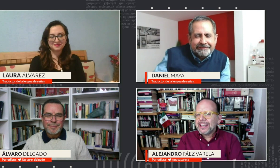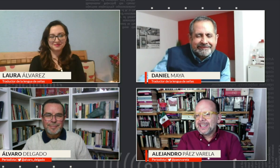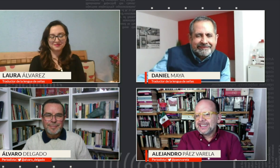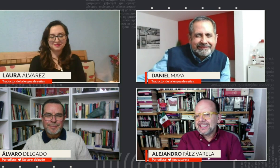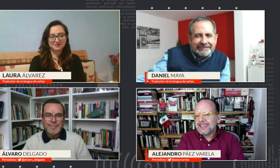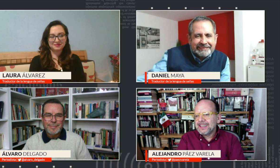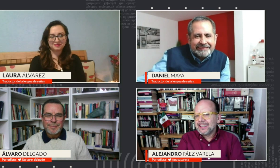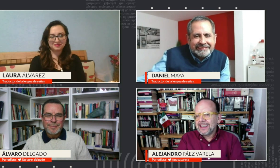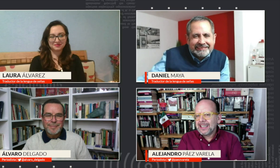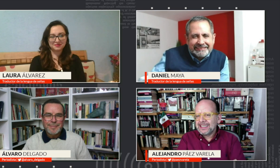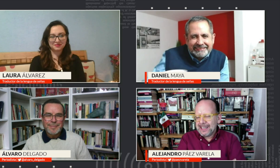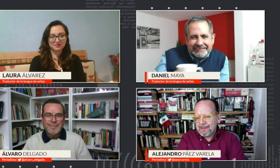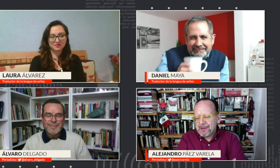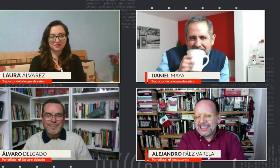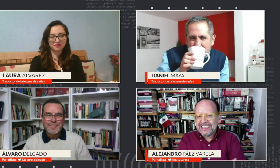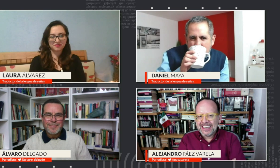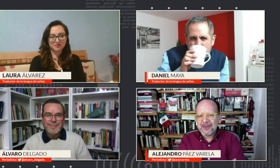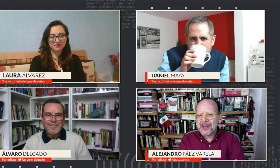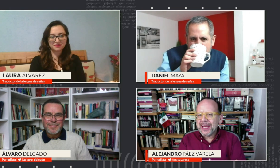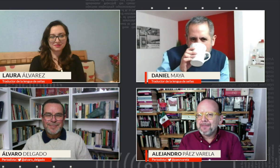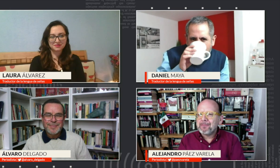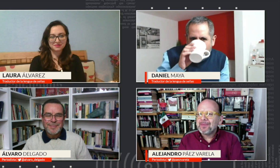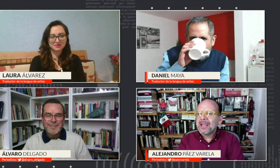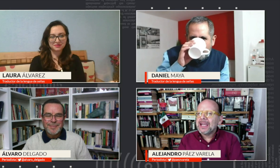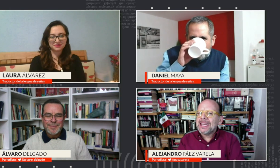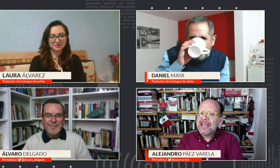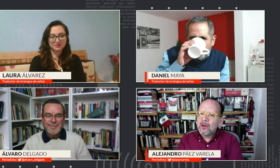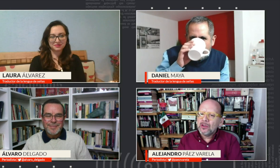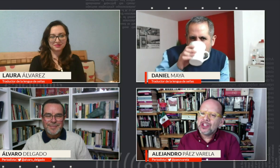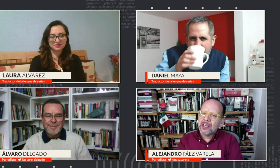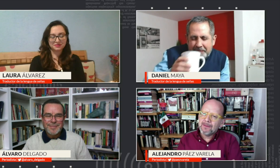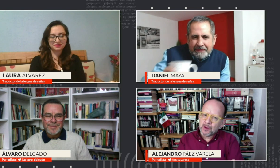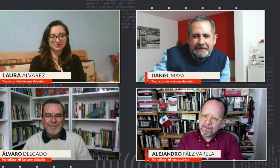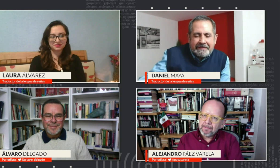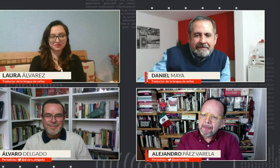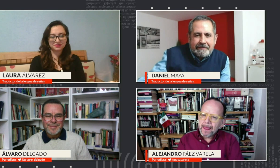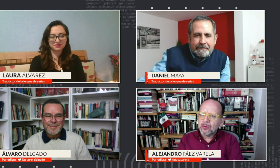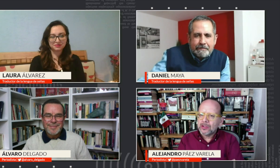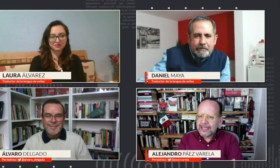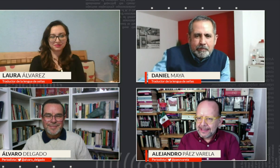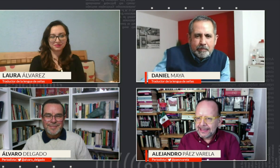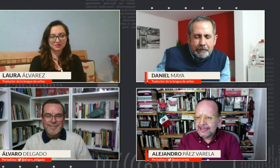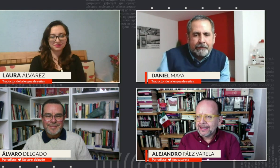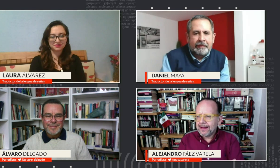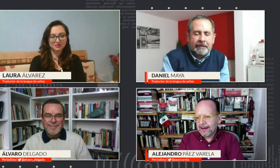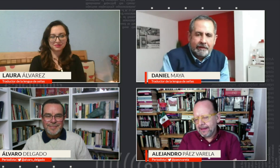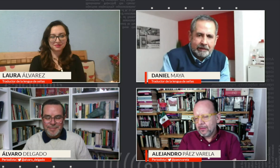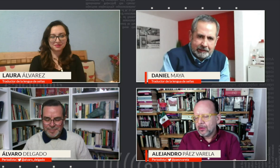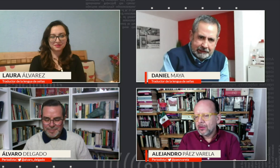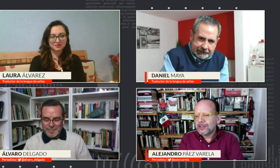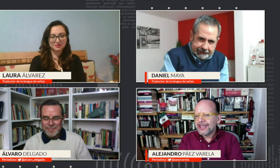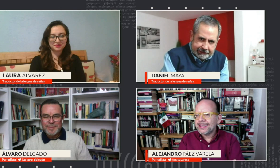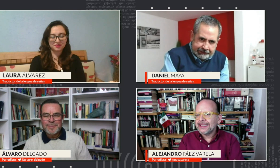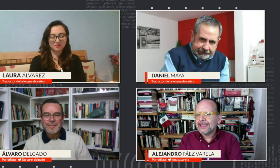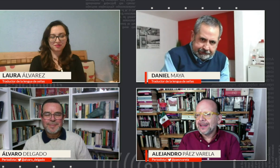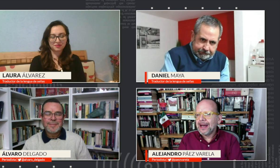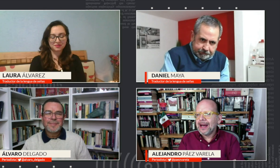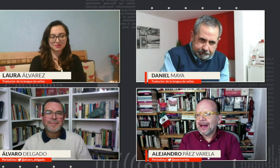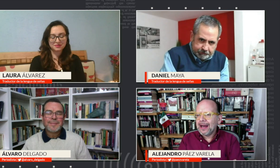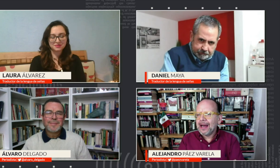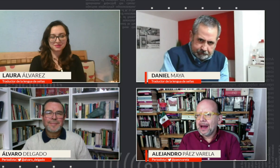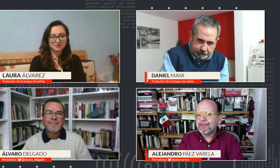me gustaría si la pueden desarrollar. ¿Qué los llevó a ustedes, cada uno de